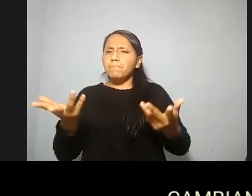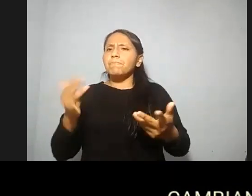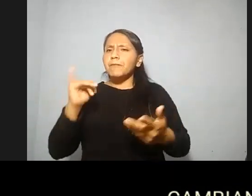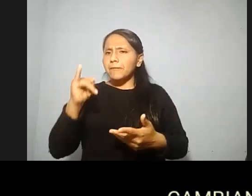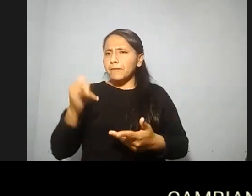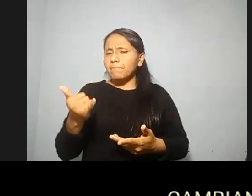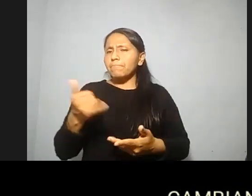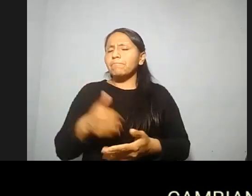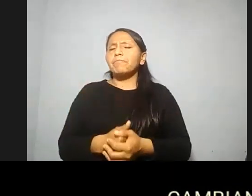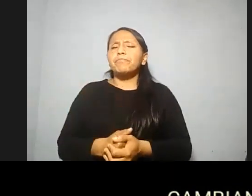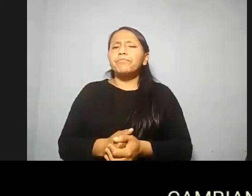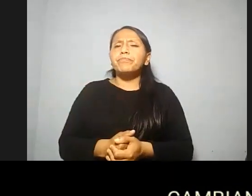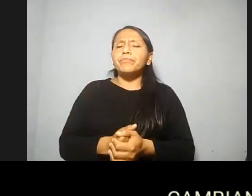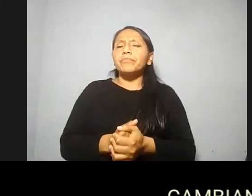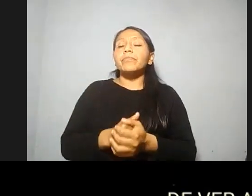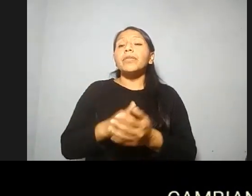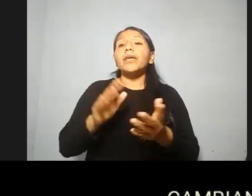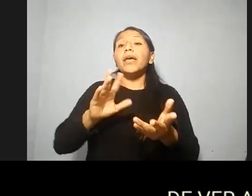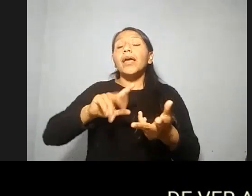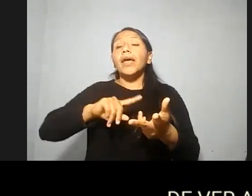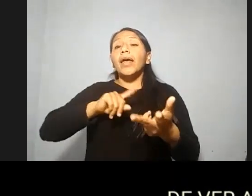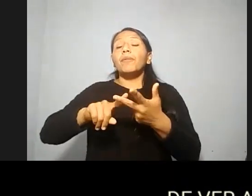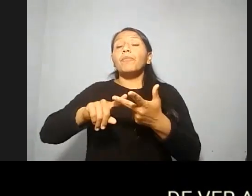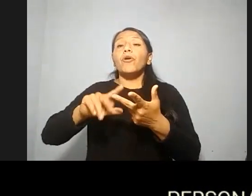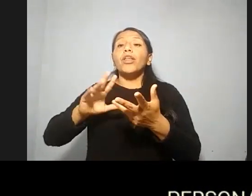en el cual pasamos al modelo rehabilitador.